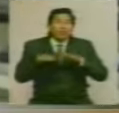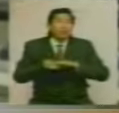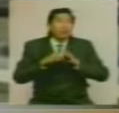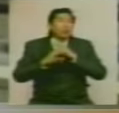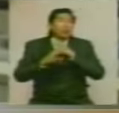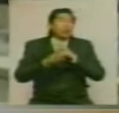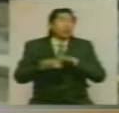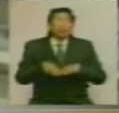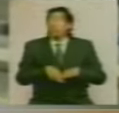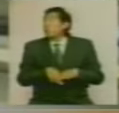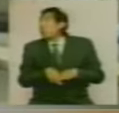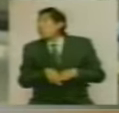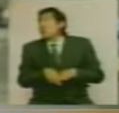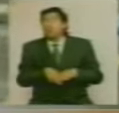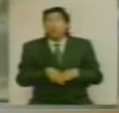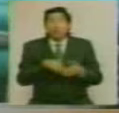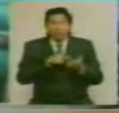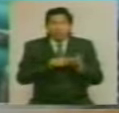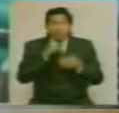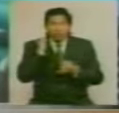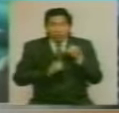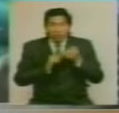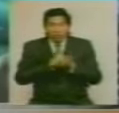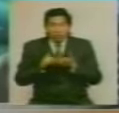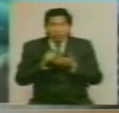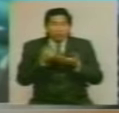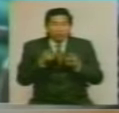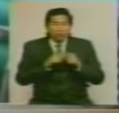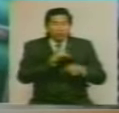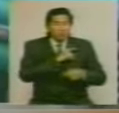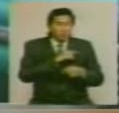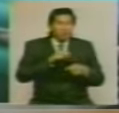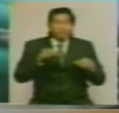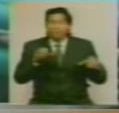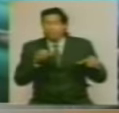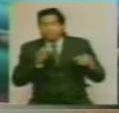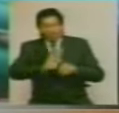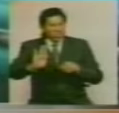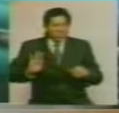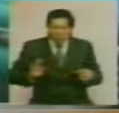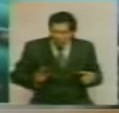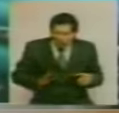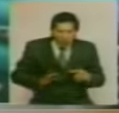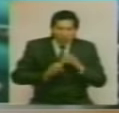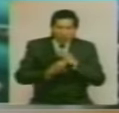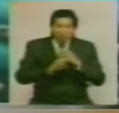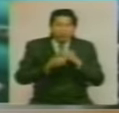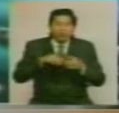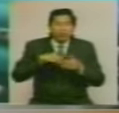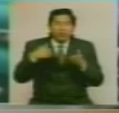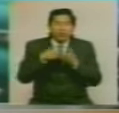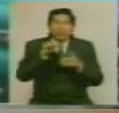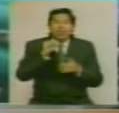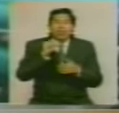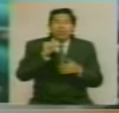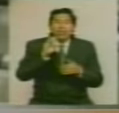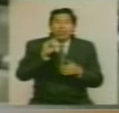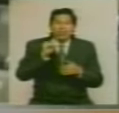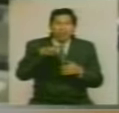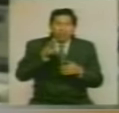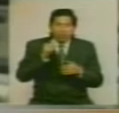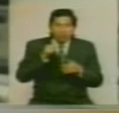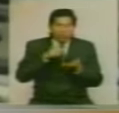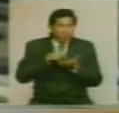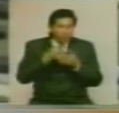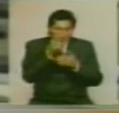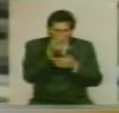una volqueta sucedió este fin de semana cuando los efectivos policiales realizaban allanamientos a viviendas en el municipio de sacaba se presume que la